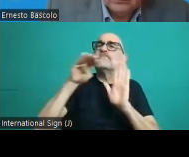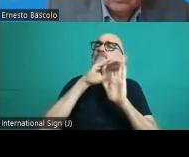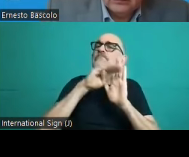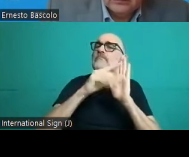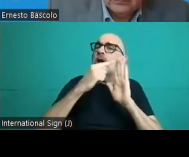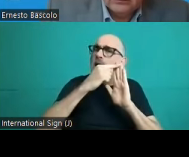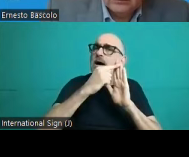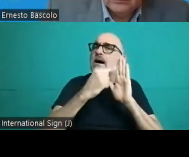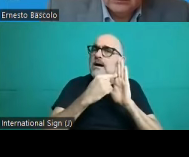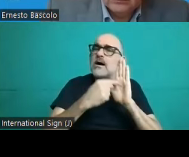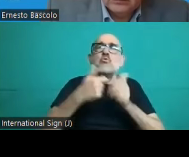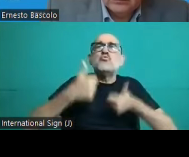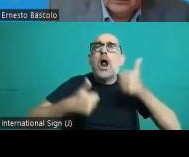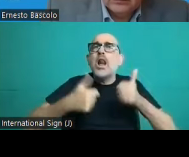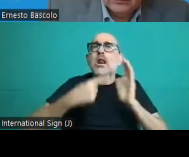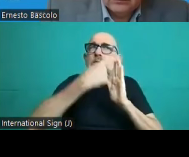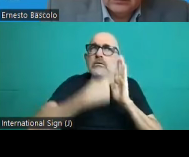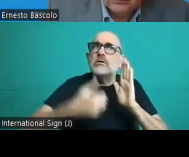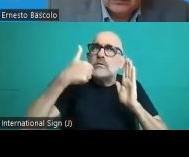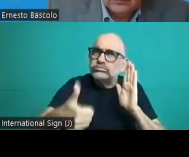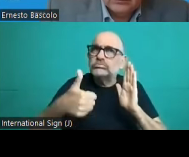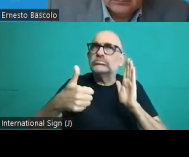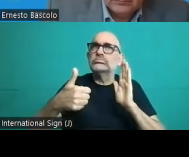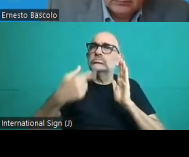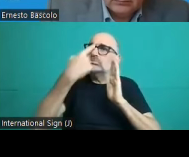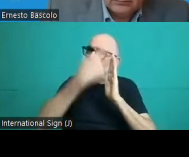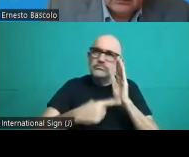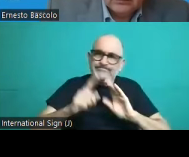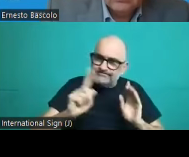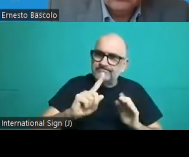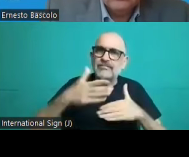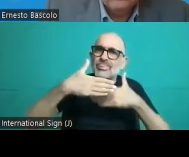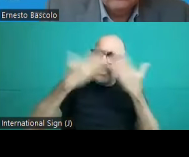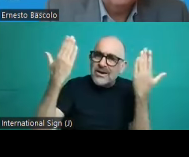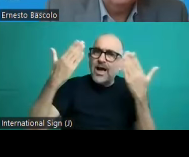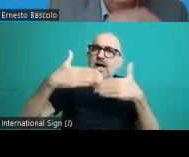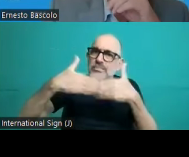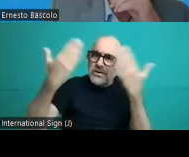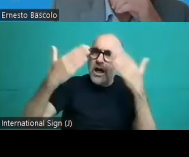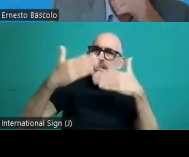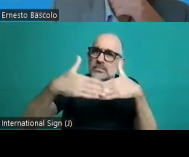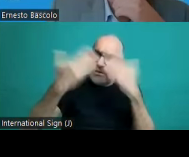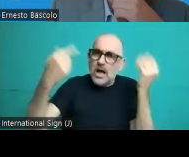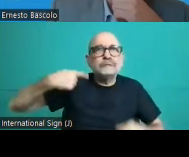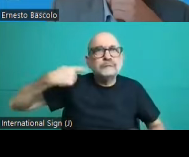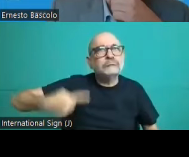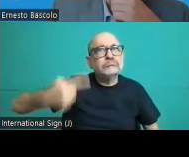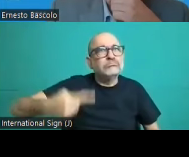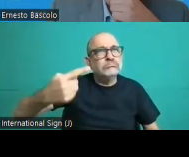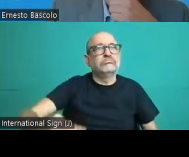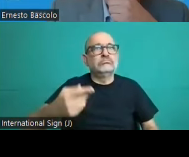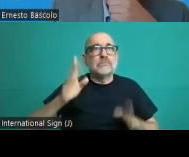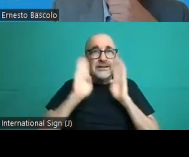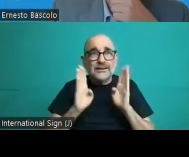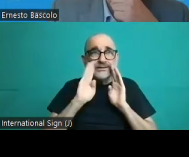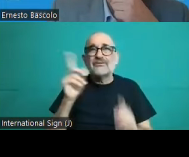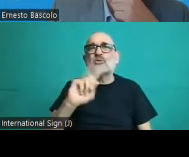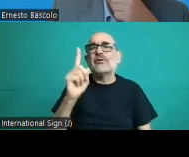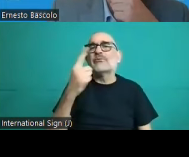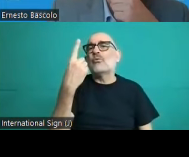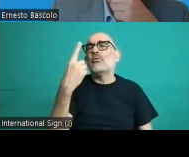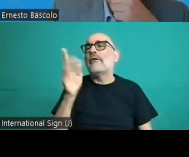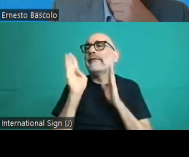su voto cuenta y sin un consenso de las personas no hay consenso justamente en la atención. ¿Qué quiere decir